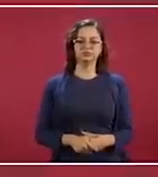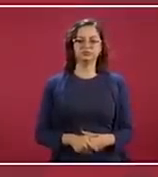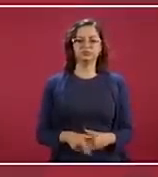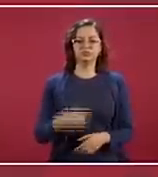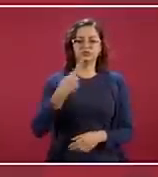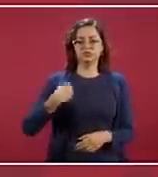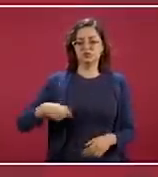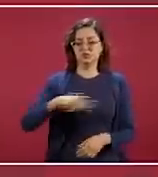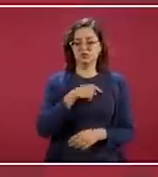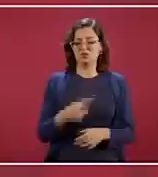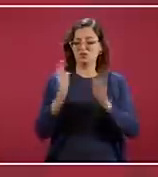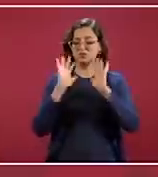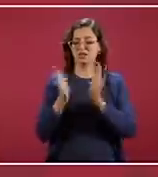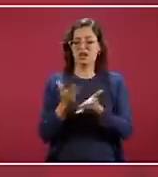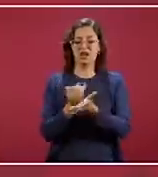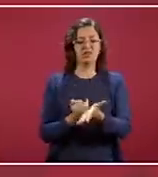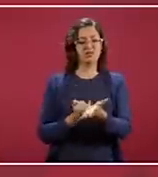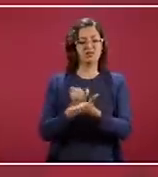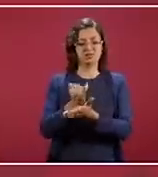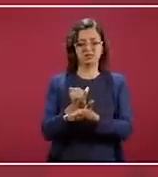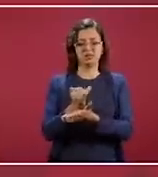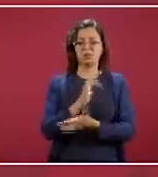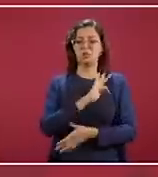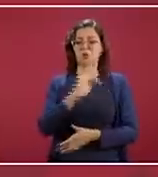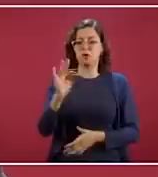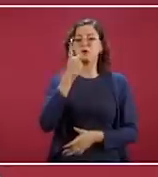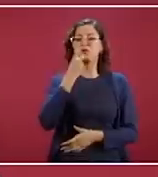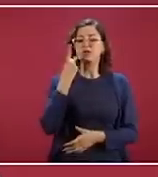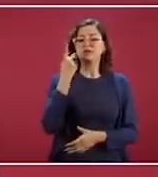definido. Les puedo adelantar, ya